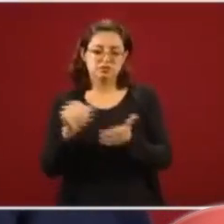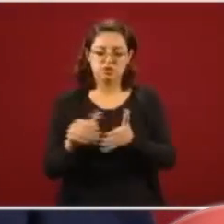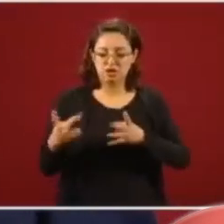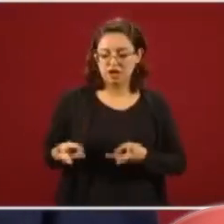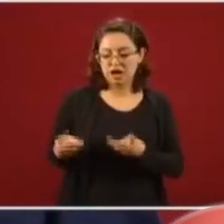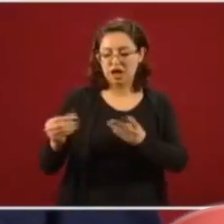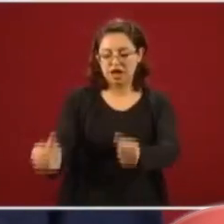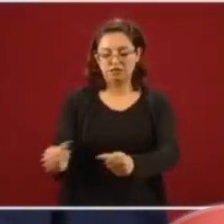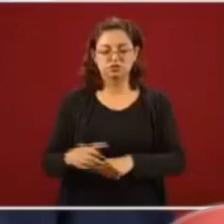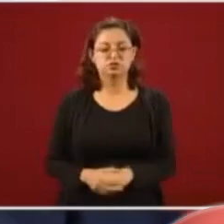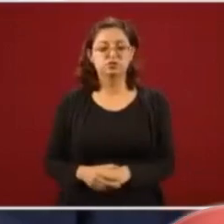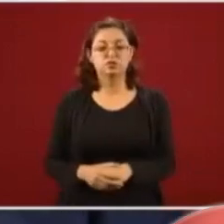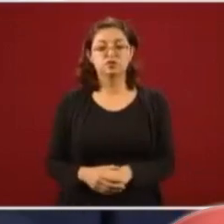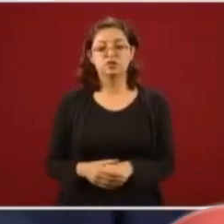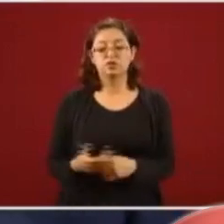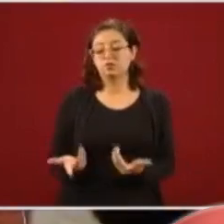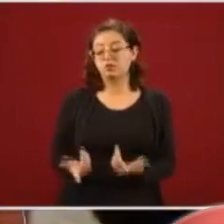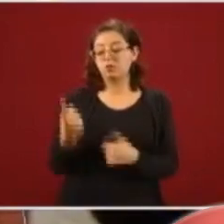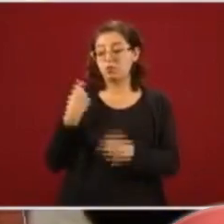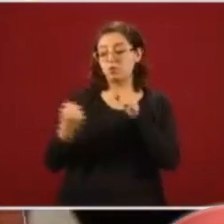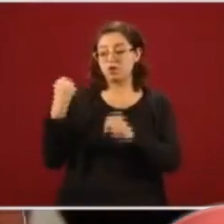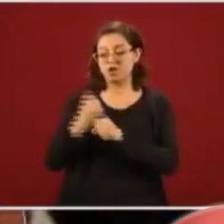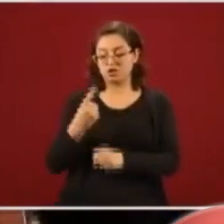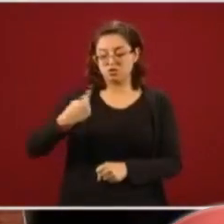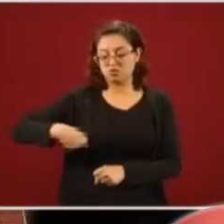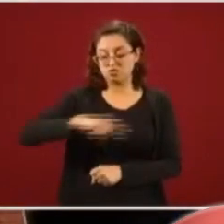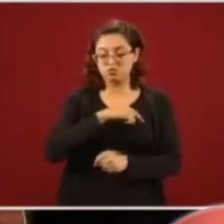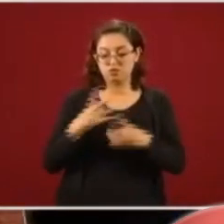El año pasado ejercimos 800.